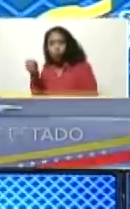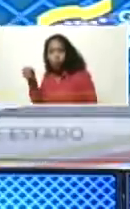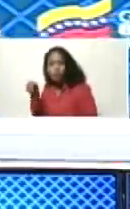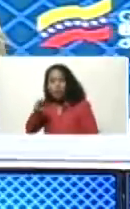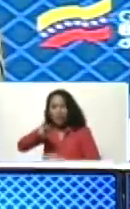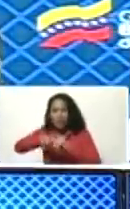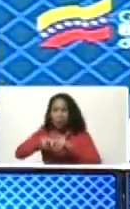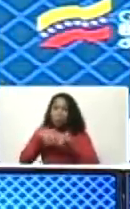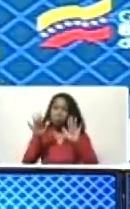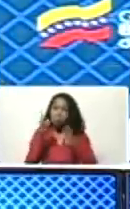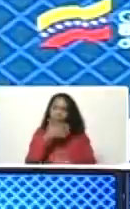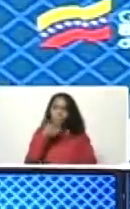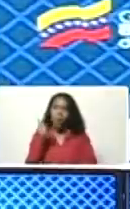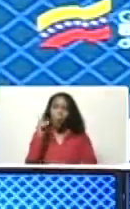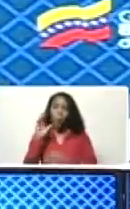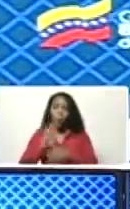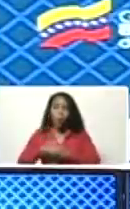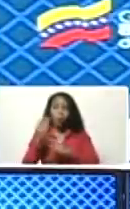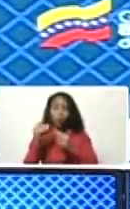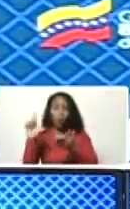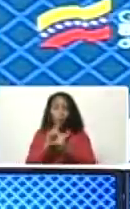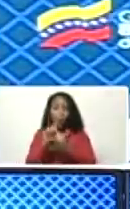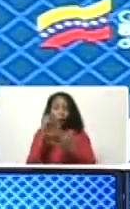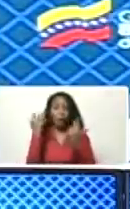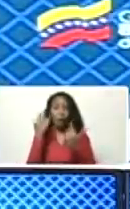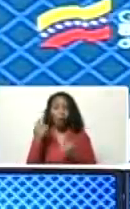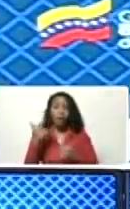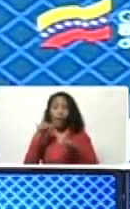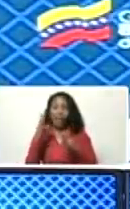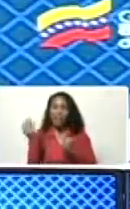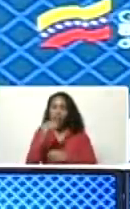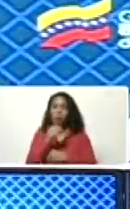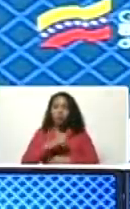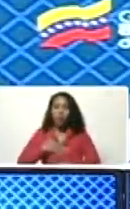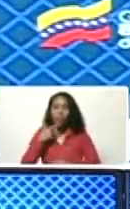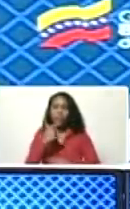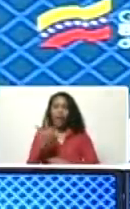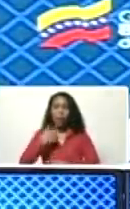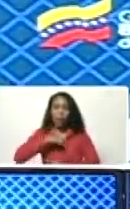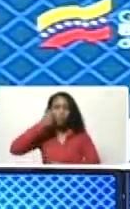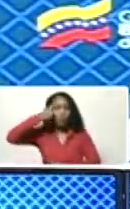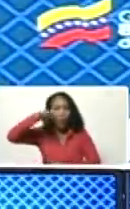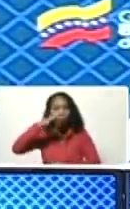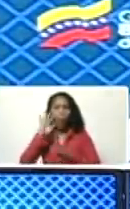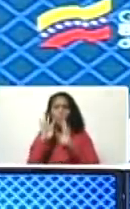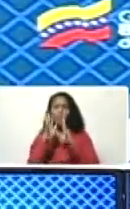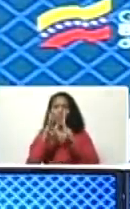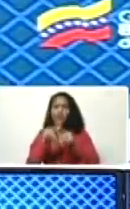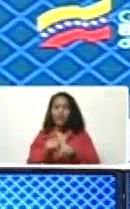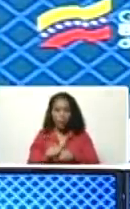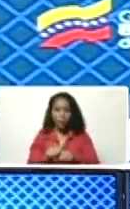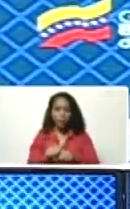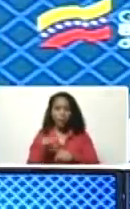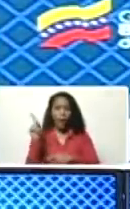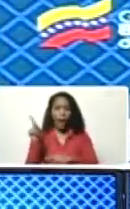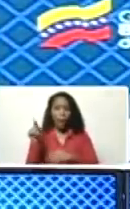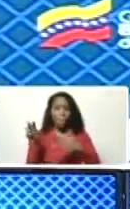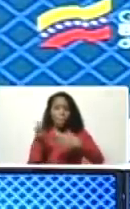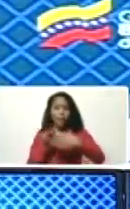Sentado quizás mejor porque tiene muchos libros en la mano. Ernesto, ¿qué más le pudiéramos decir a nuestro pueblo? Ernesto Villegas